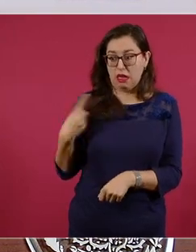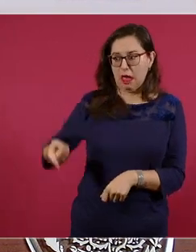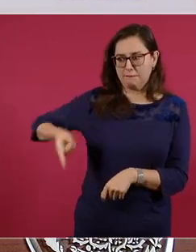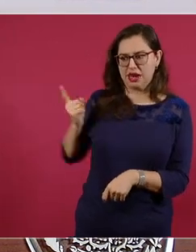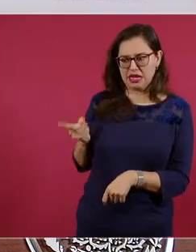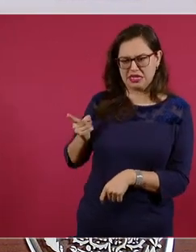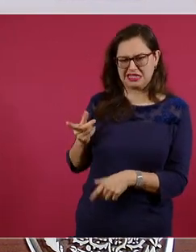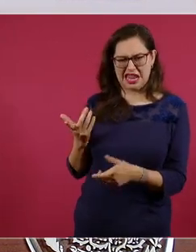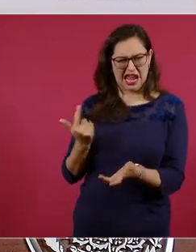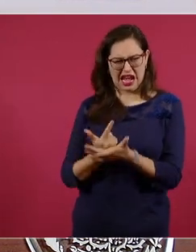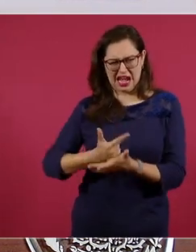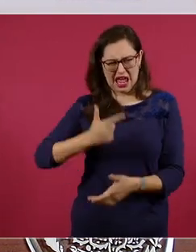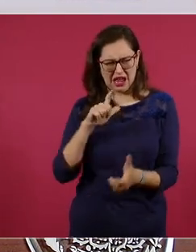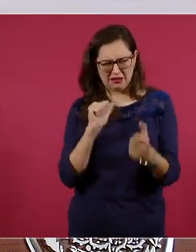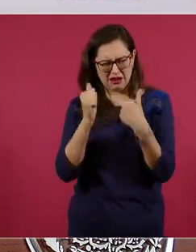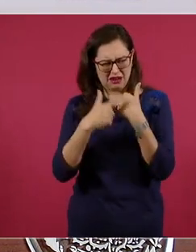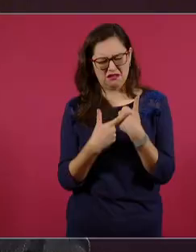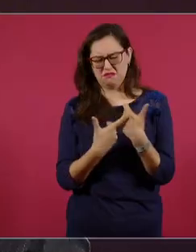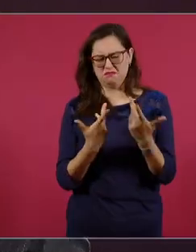No hay